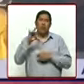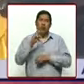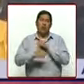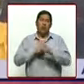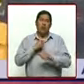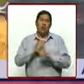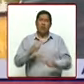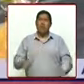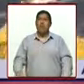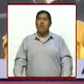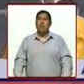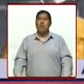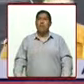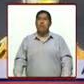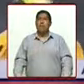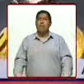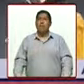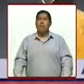5 a 8 años.